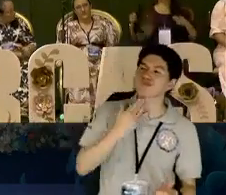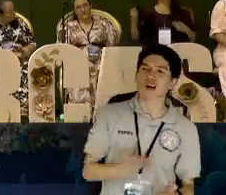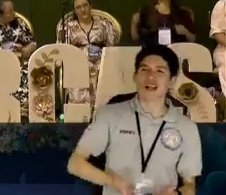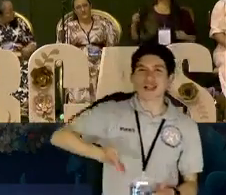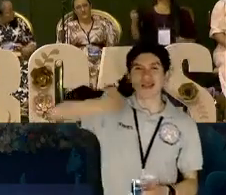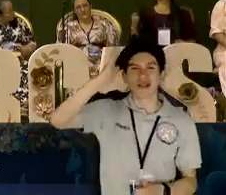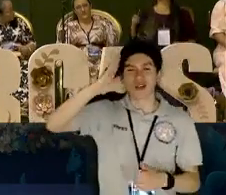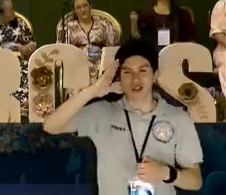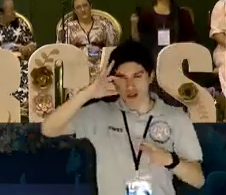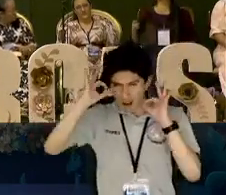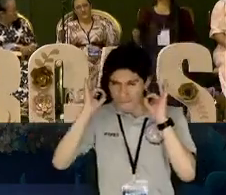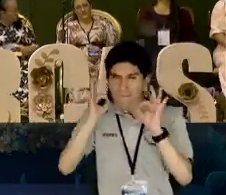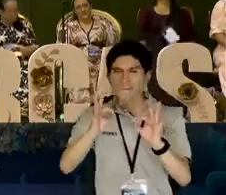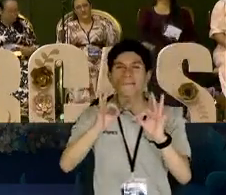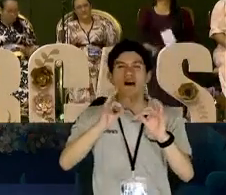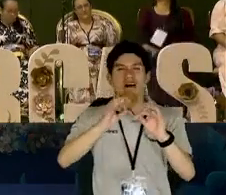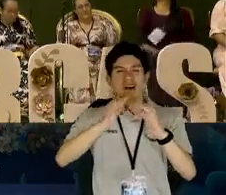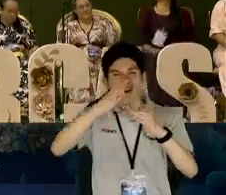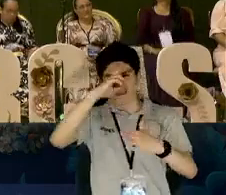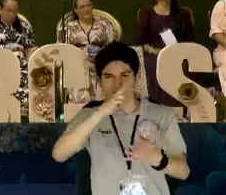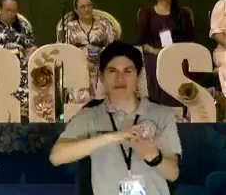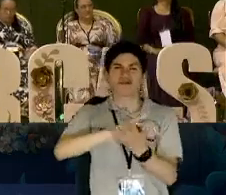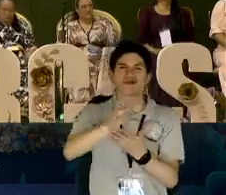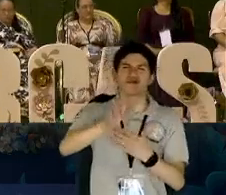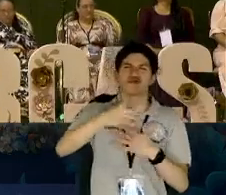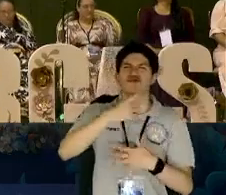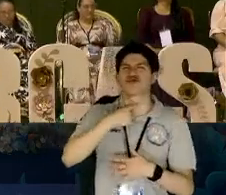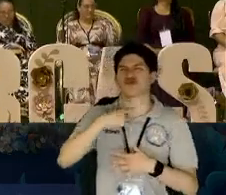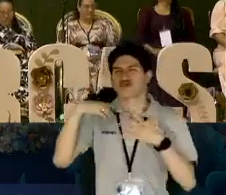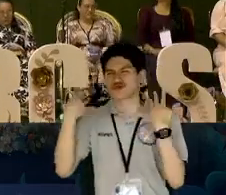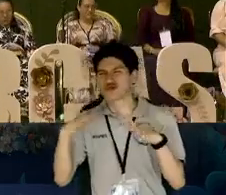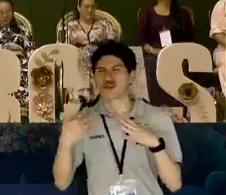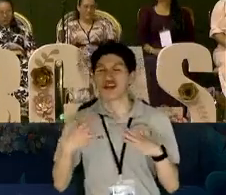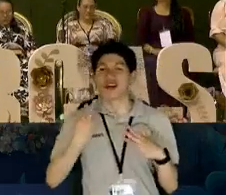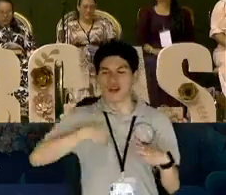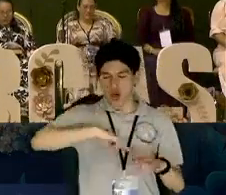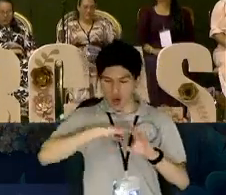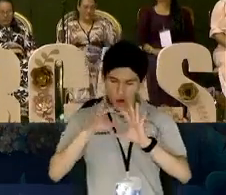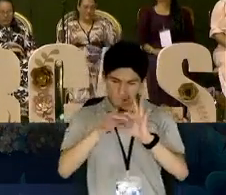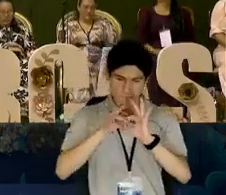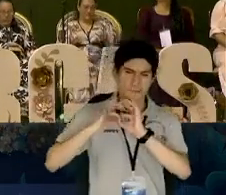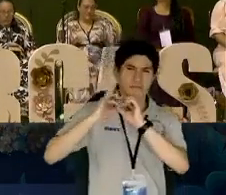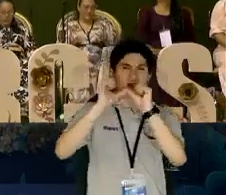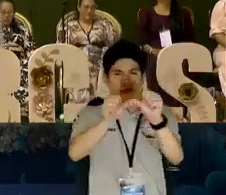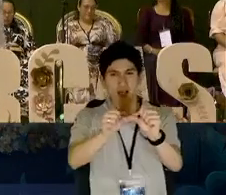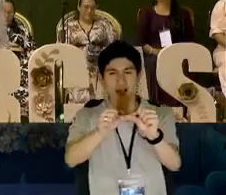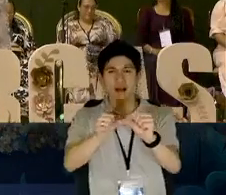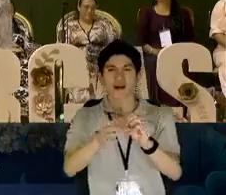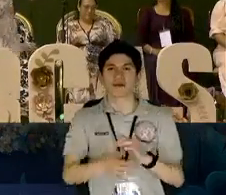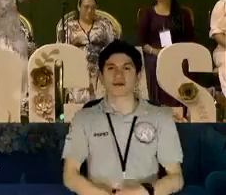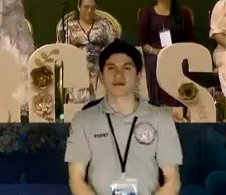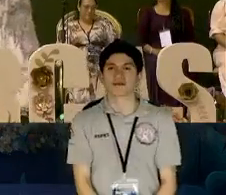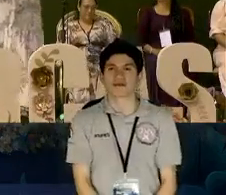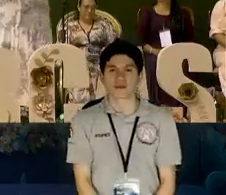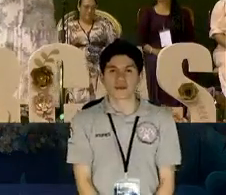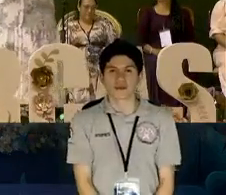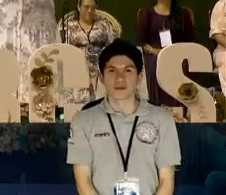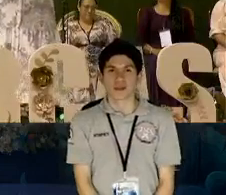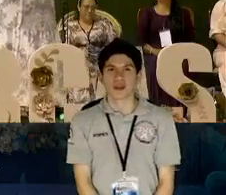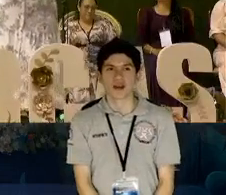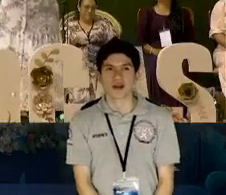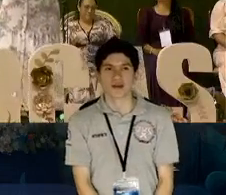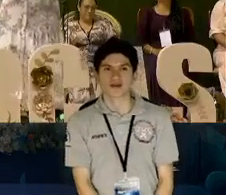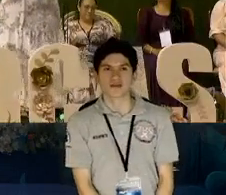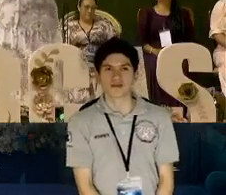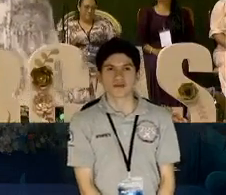es verdadera, es agradable. Oiga, hermano, permanecer en la unidad no solamente, decíamos también, que hace parte